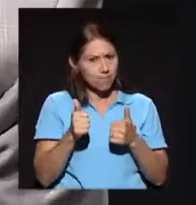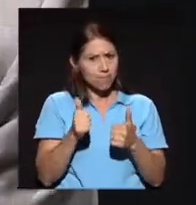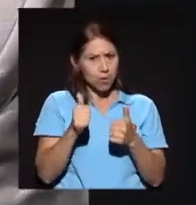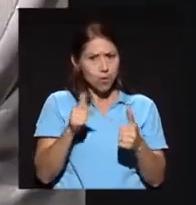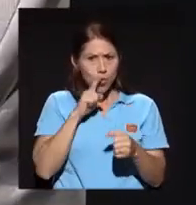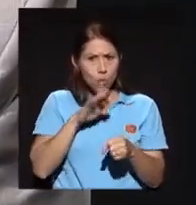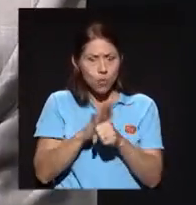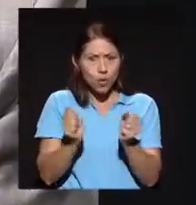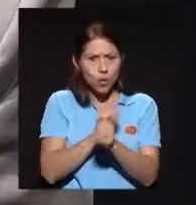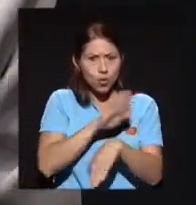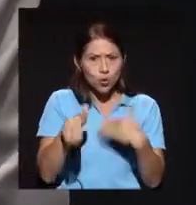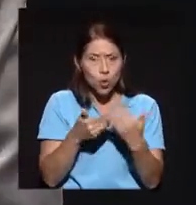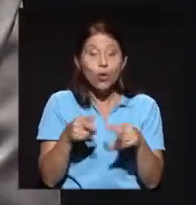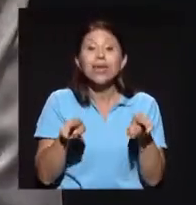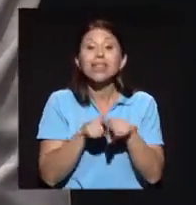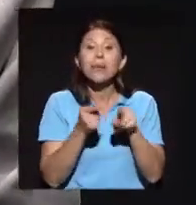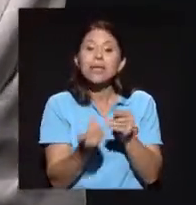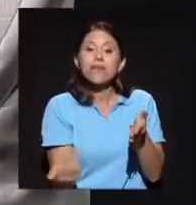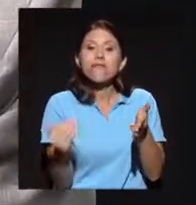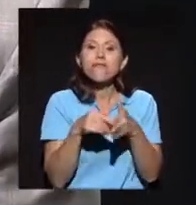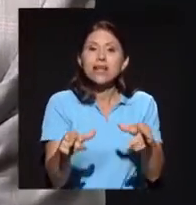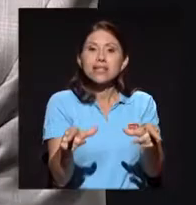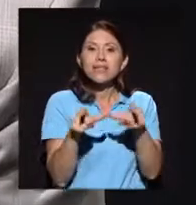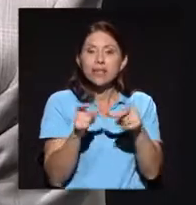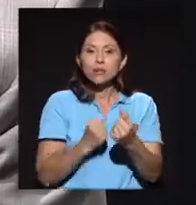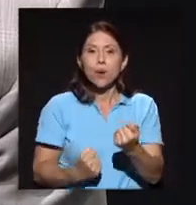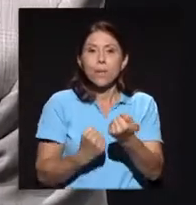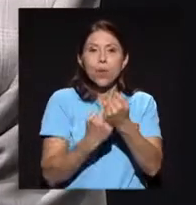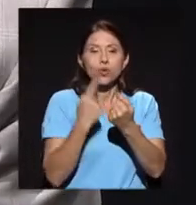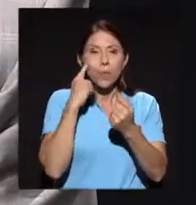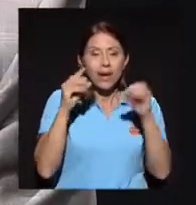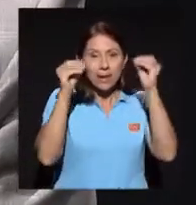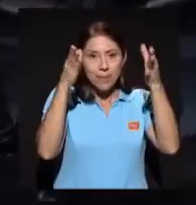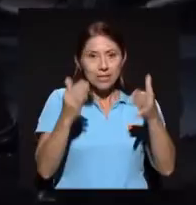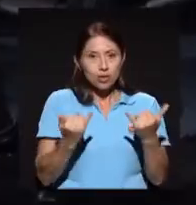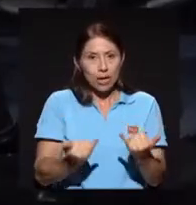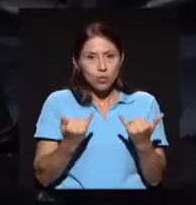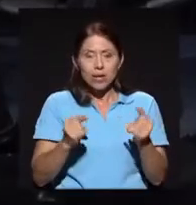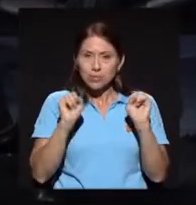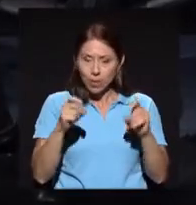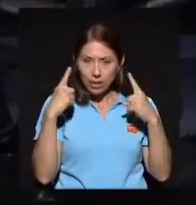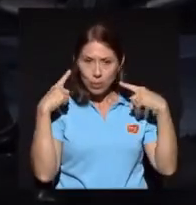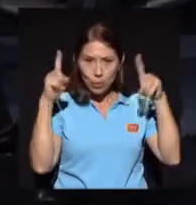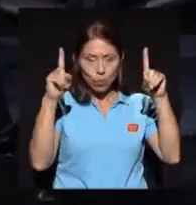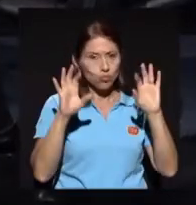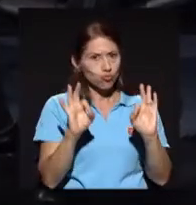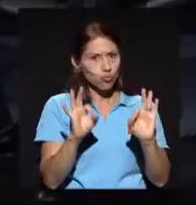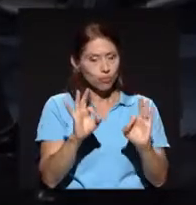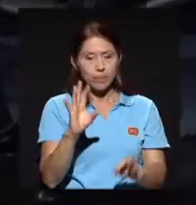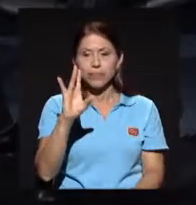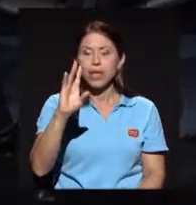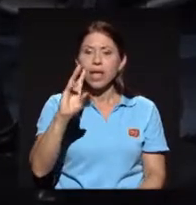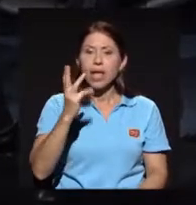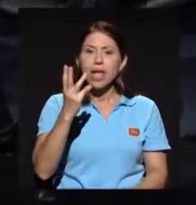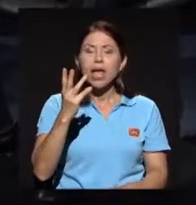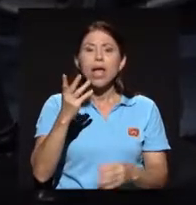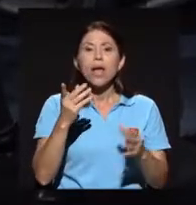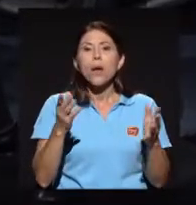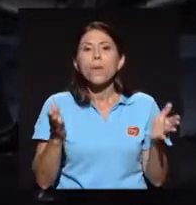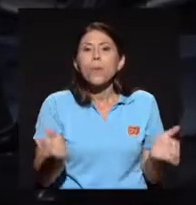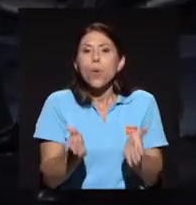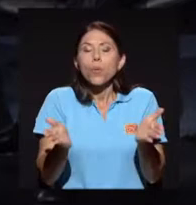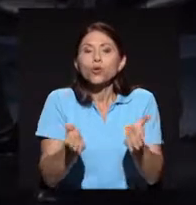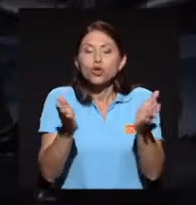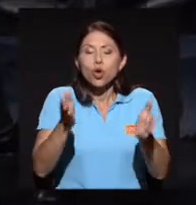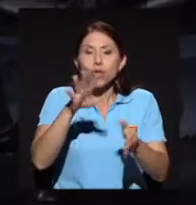certificación y apoyo para que los maestros actuales alcancen ese estándar que es fantástico después viene la promoción de